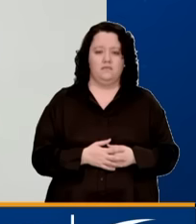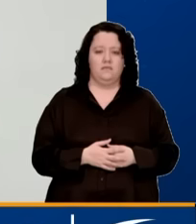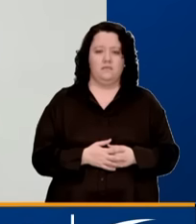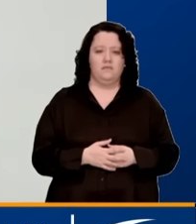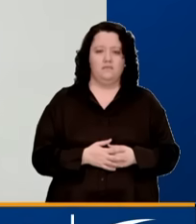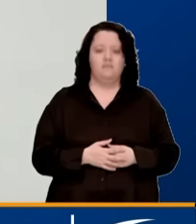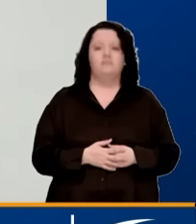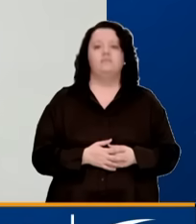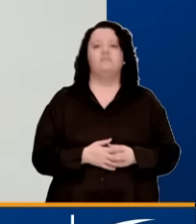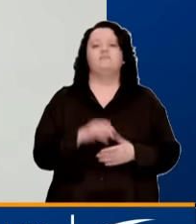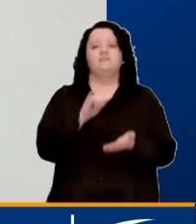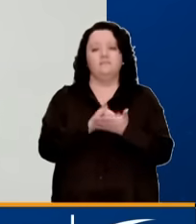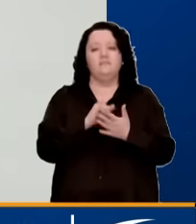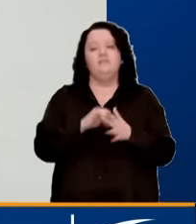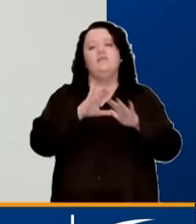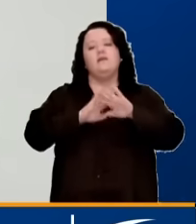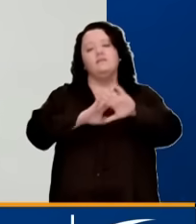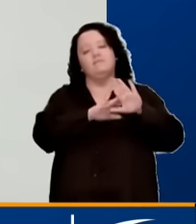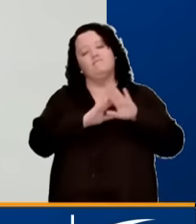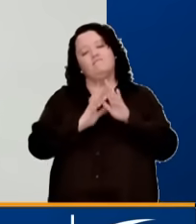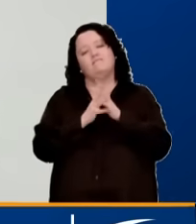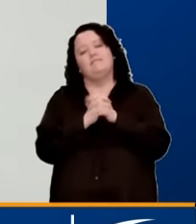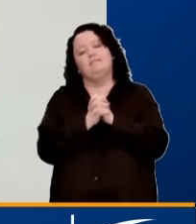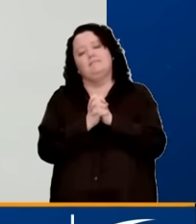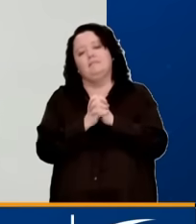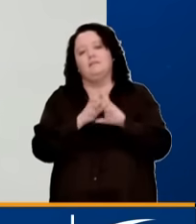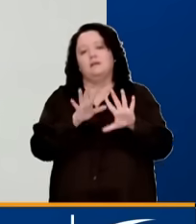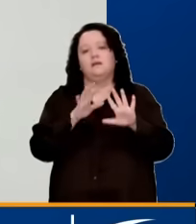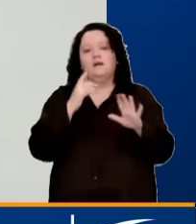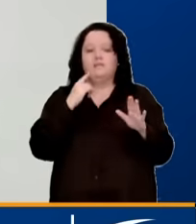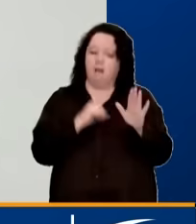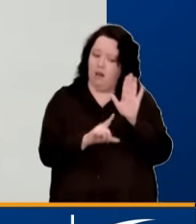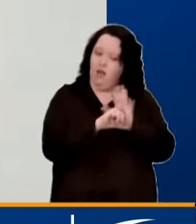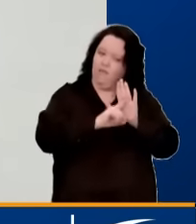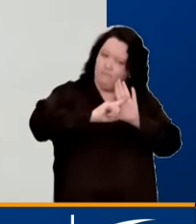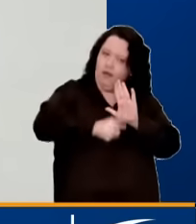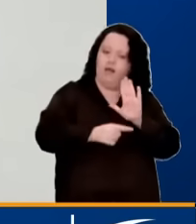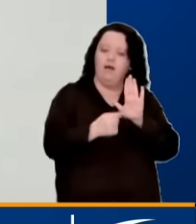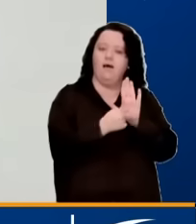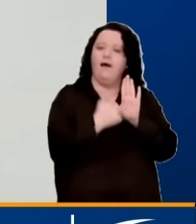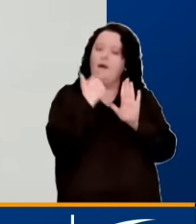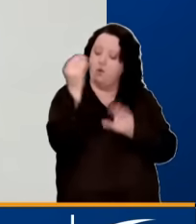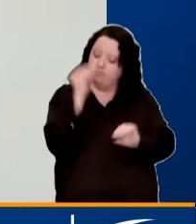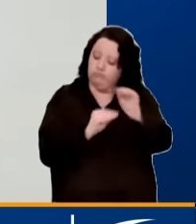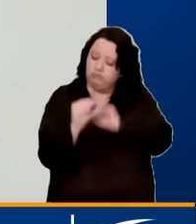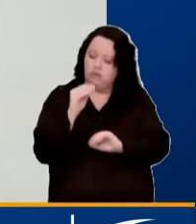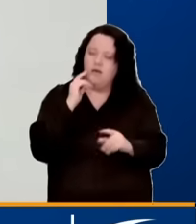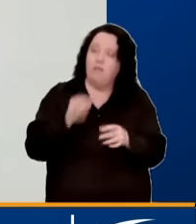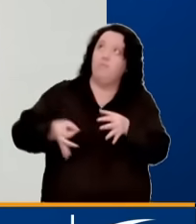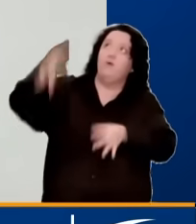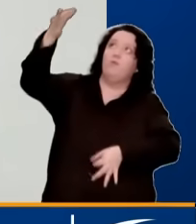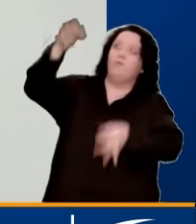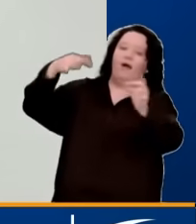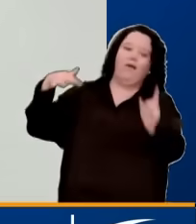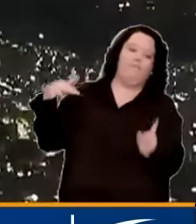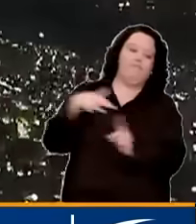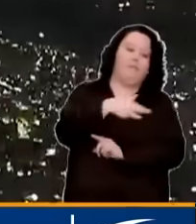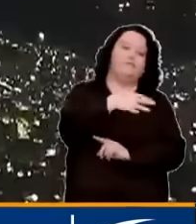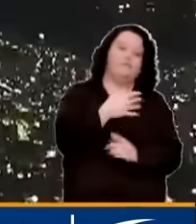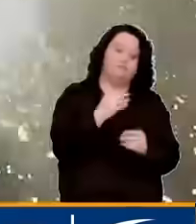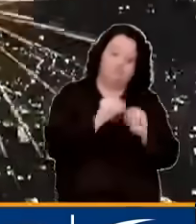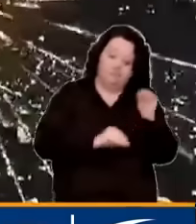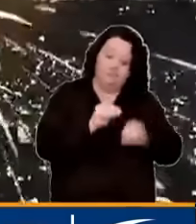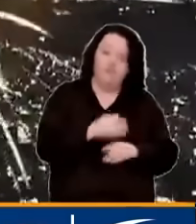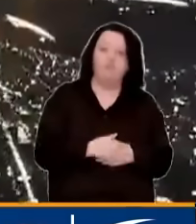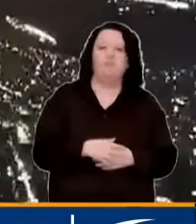ven. Entonces el clamor es a legislar en torno a estos artefactos que nos están haciendo tanto daño.